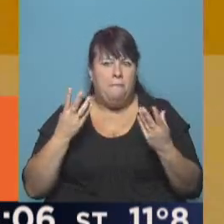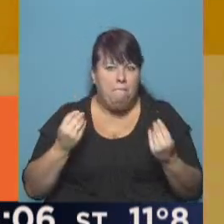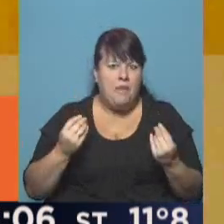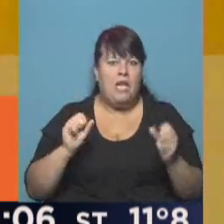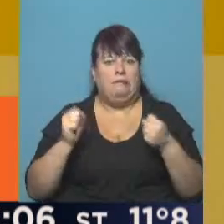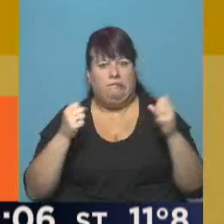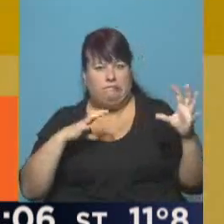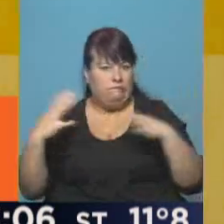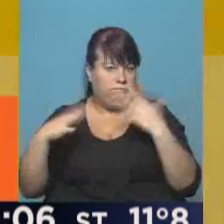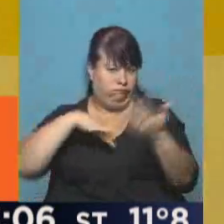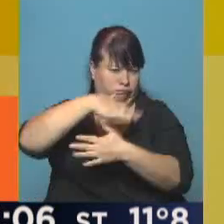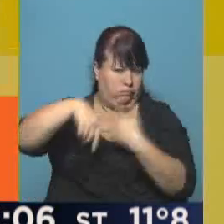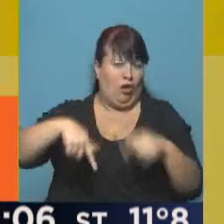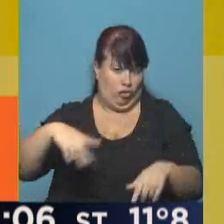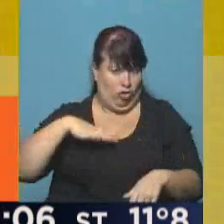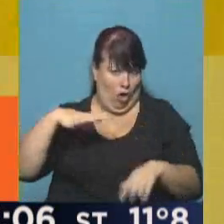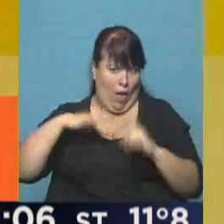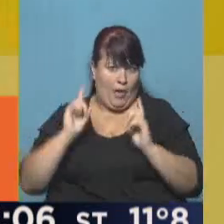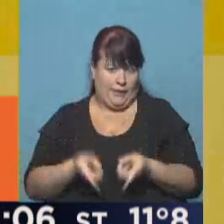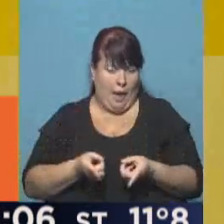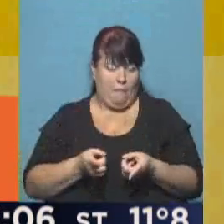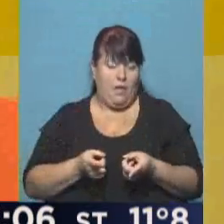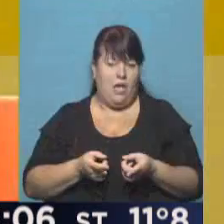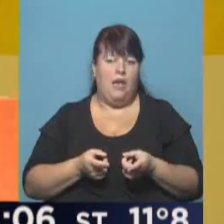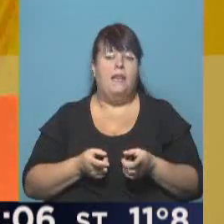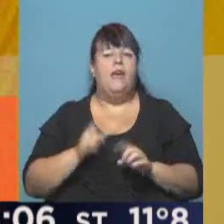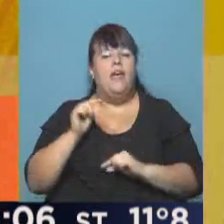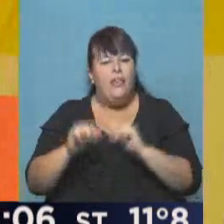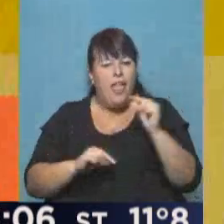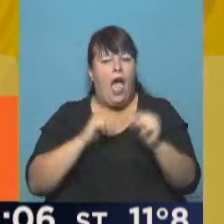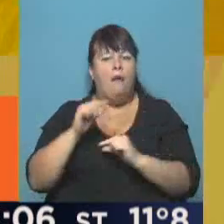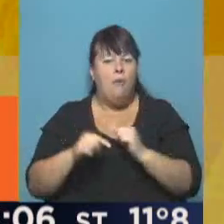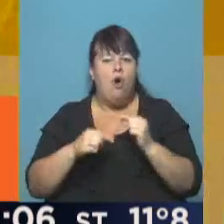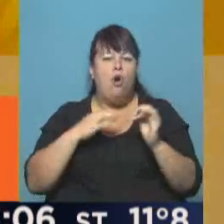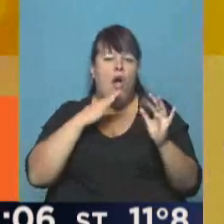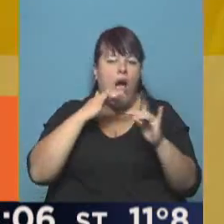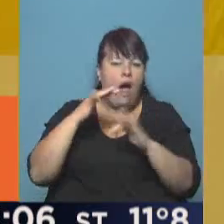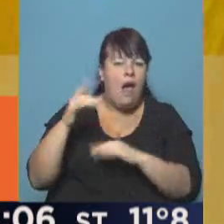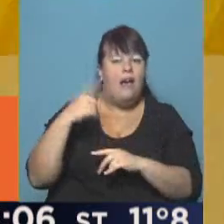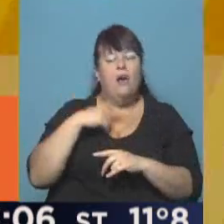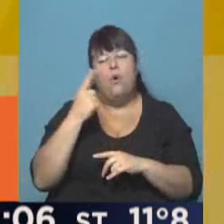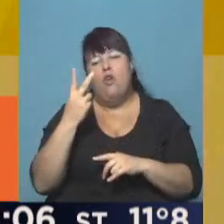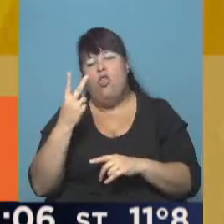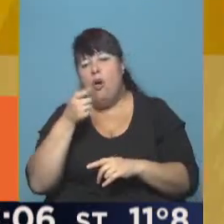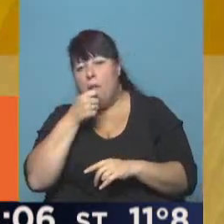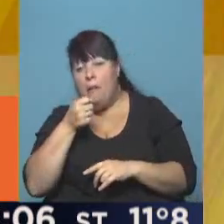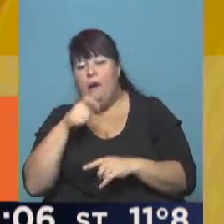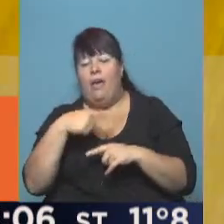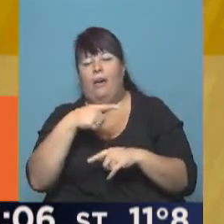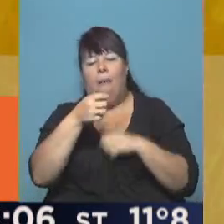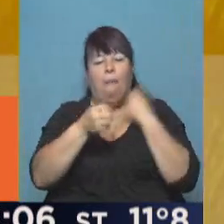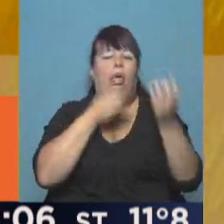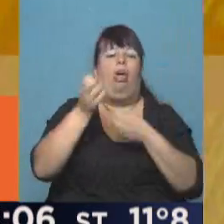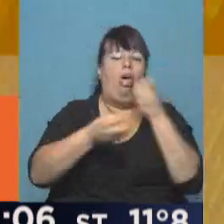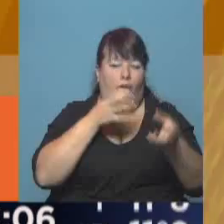mucha tensión, tensión que también ahora hay, por supuesto, y lentamente comenzaban a hablar. Cuando uno o dos hablaban, luego el resto